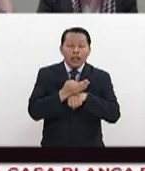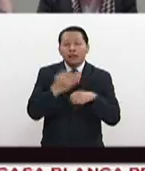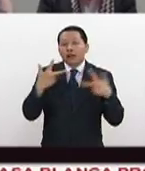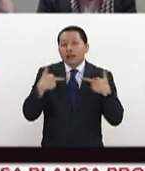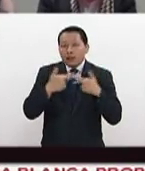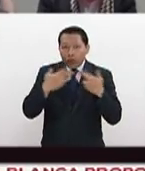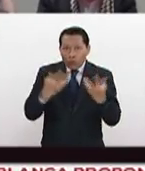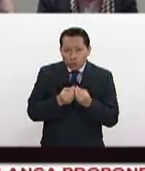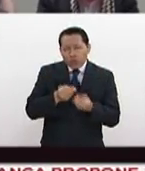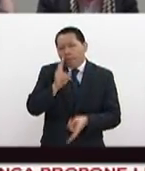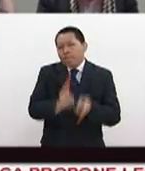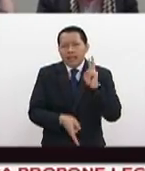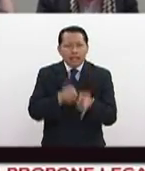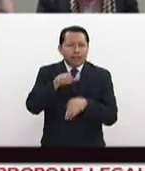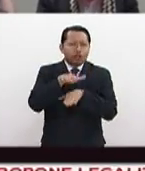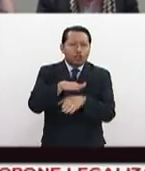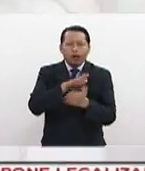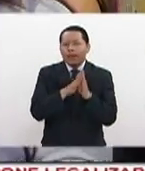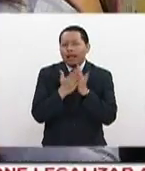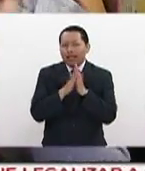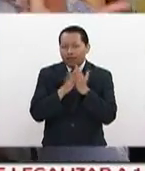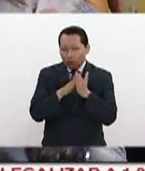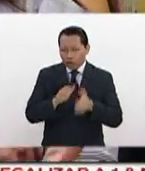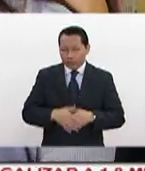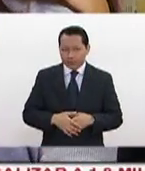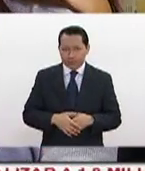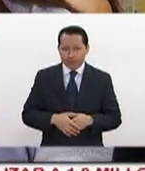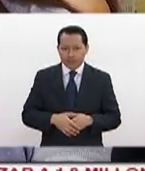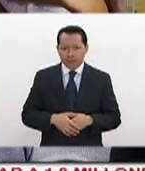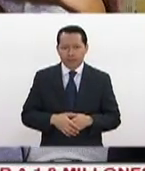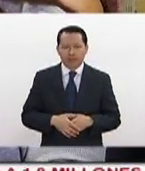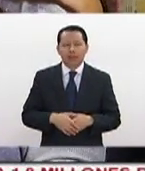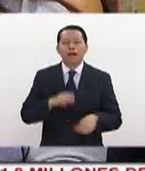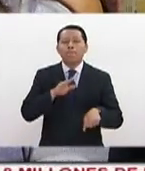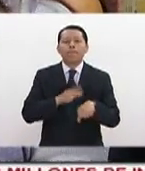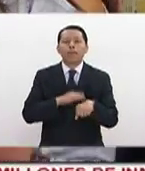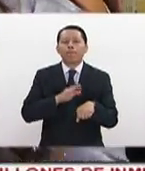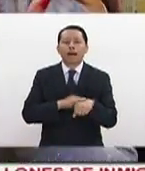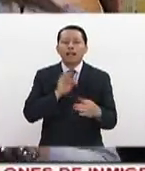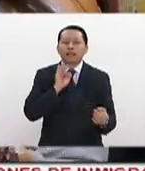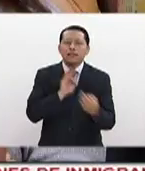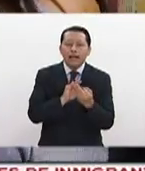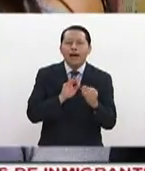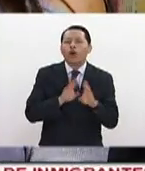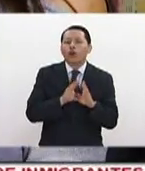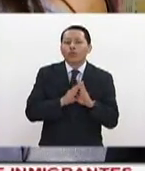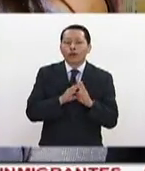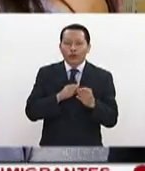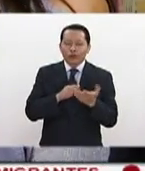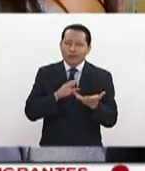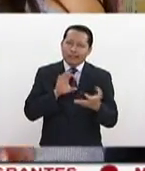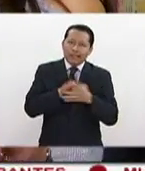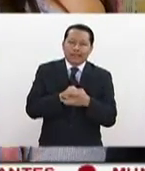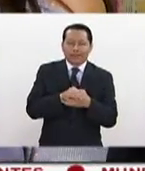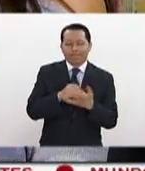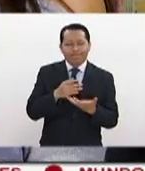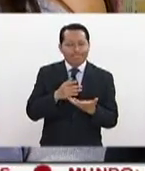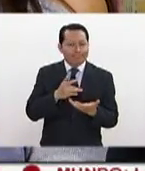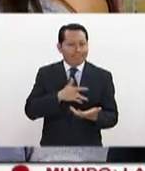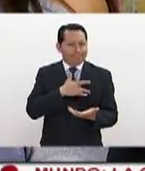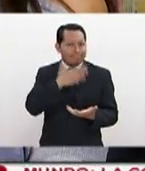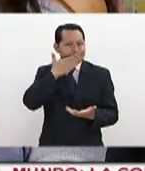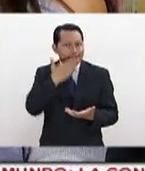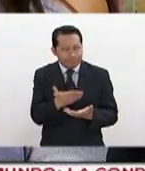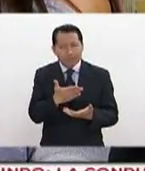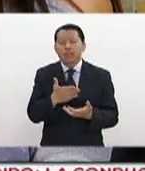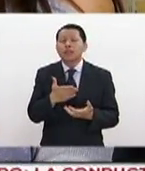profesores y charlar en torno a los libros. Un acercamiento mucho más íntimo. Creo que es esa magia cuando